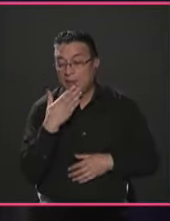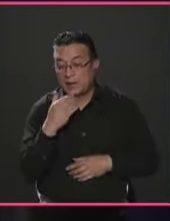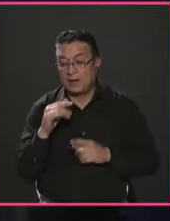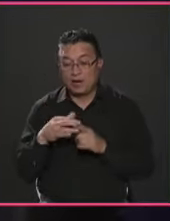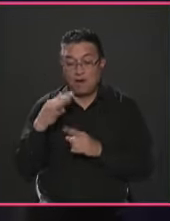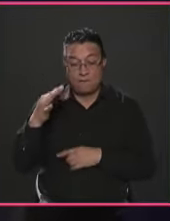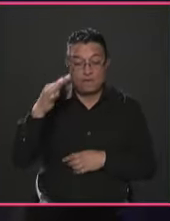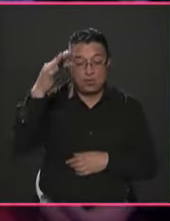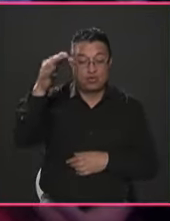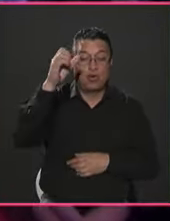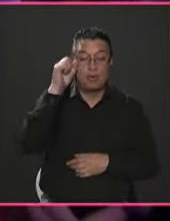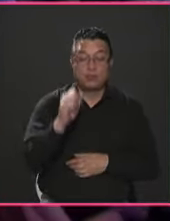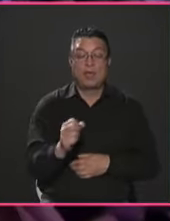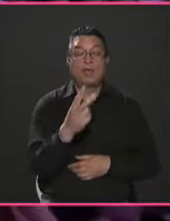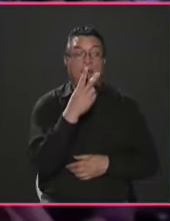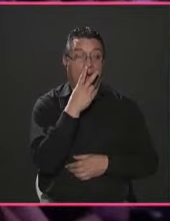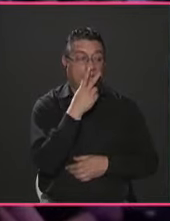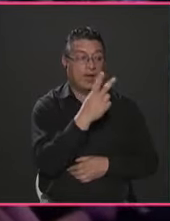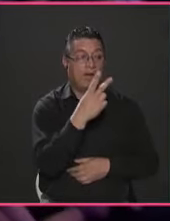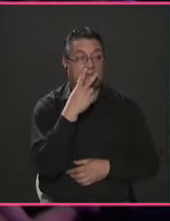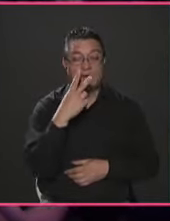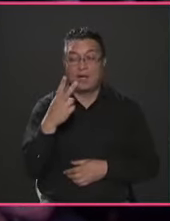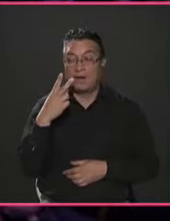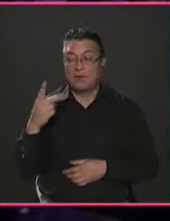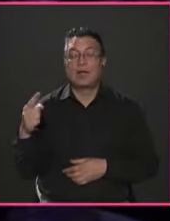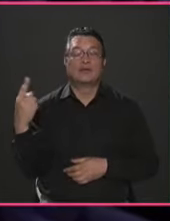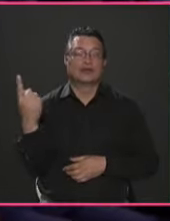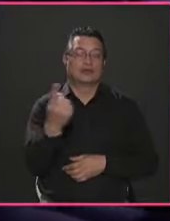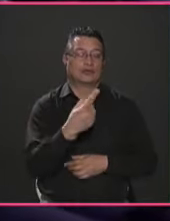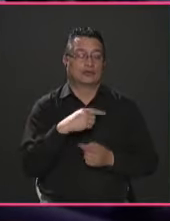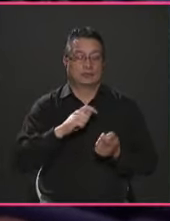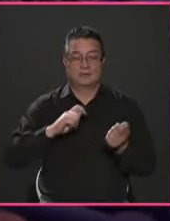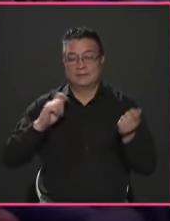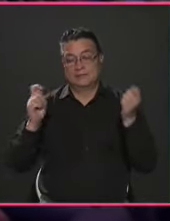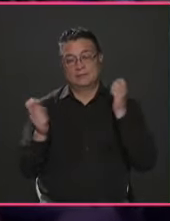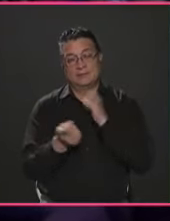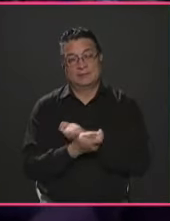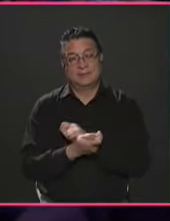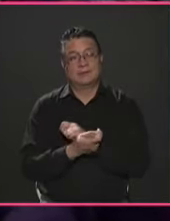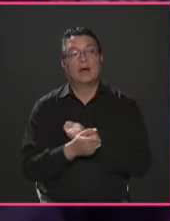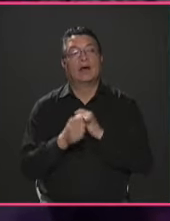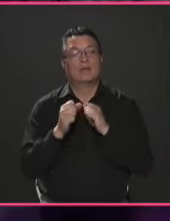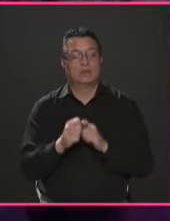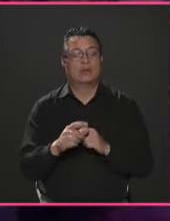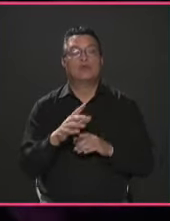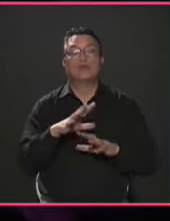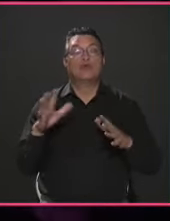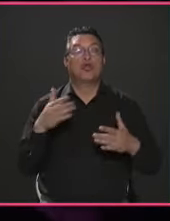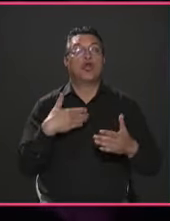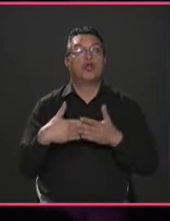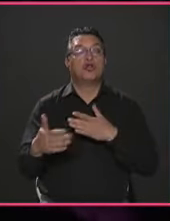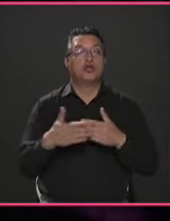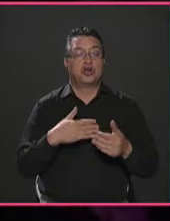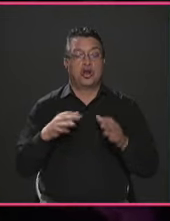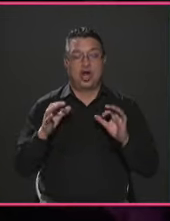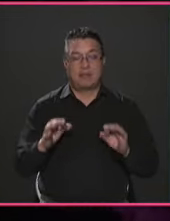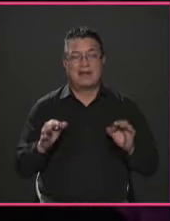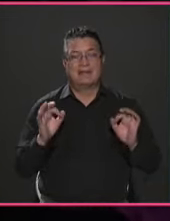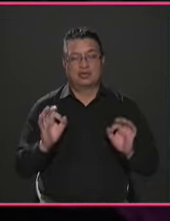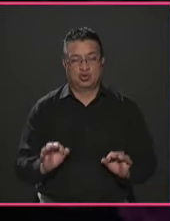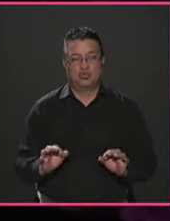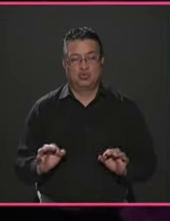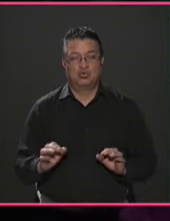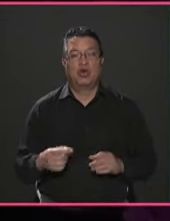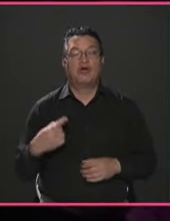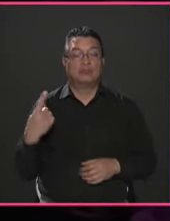cercano verán que esto se convertirá en algo común